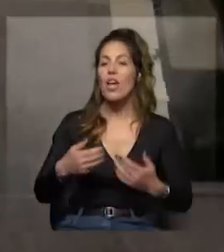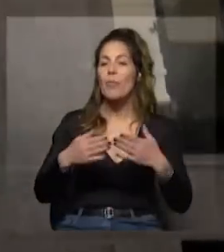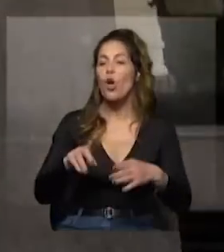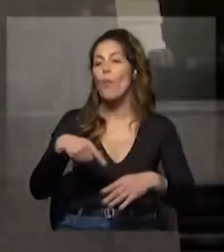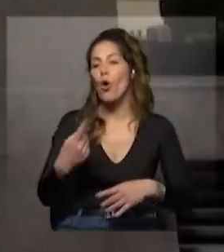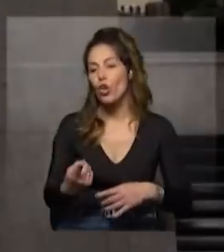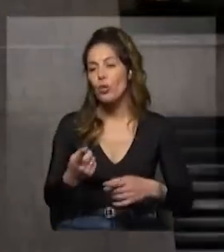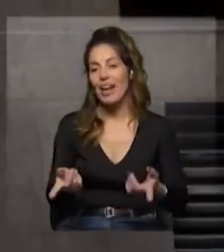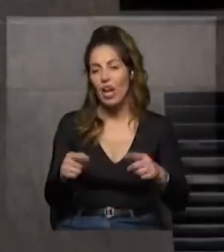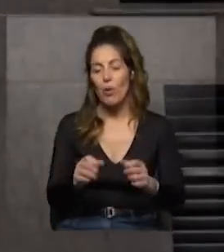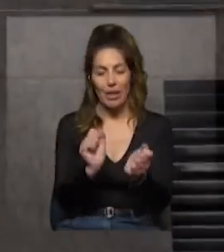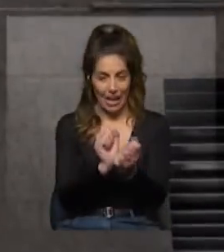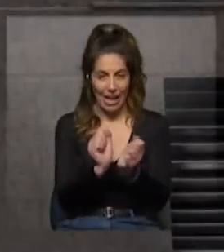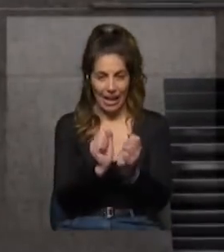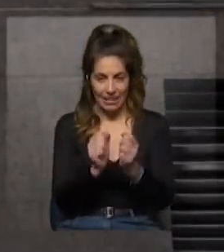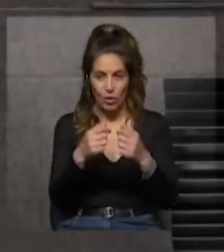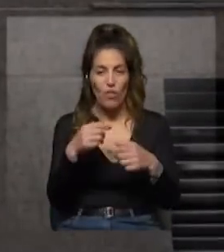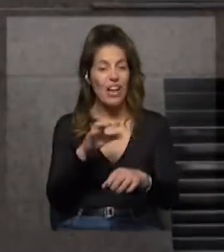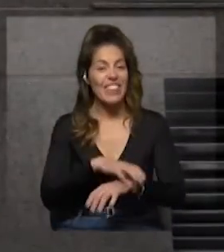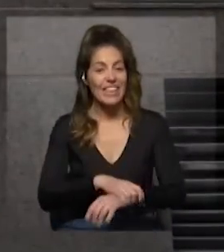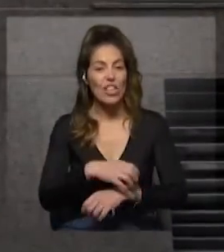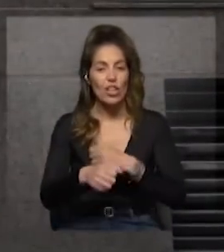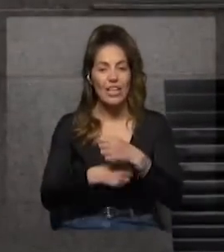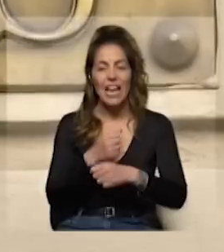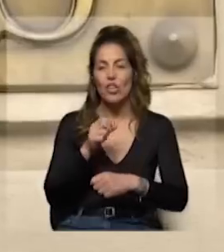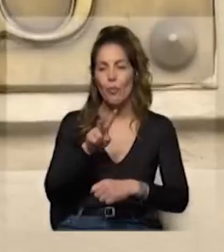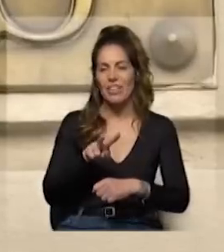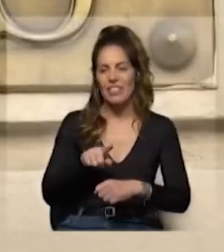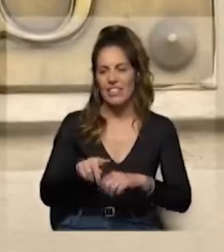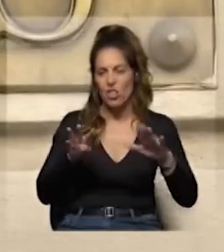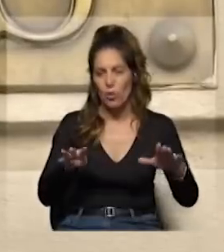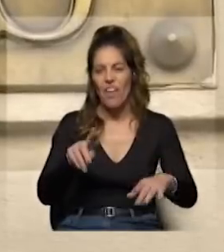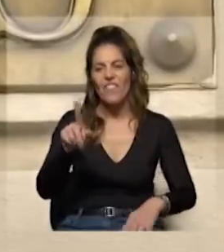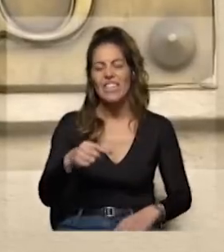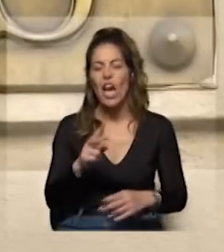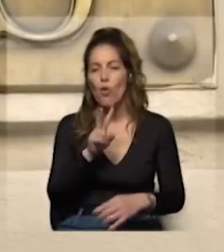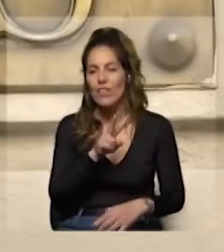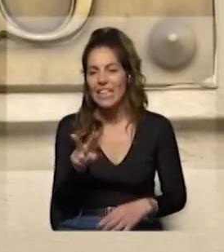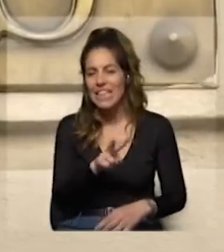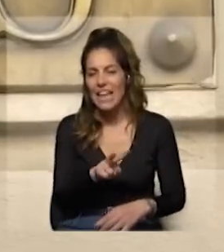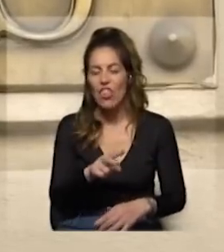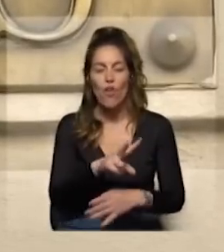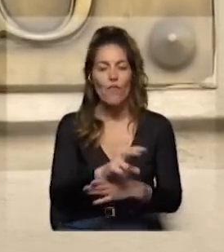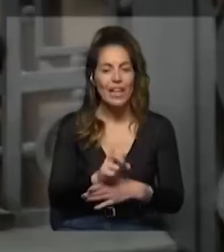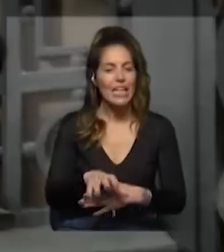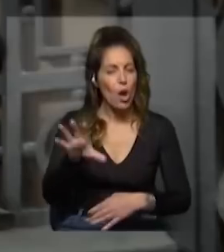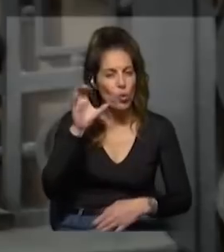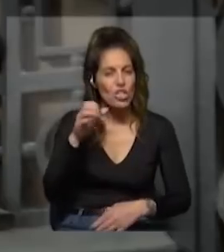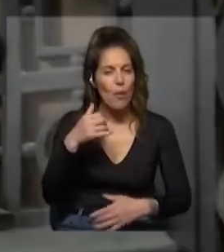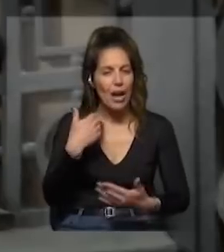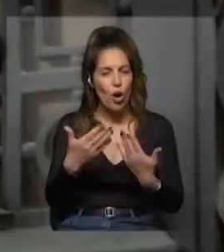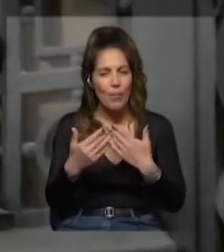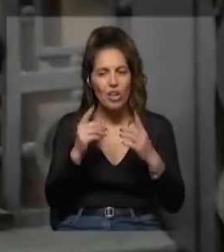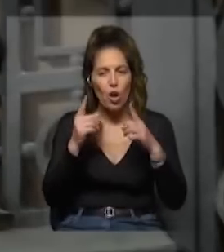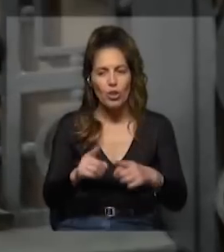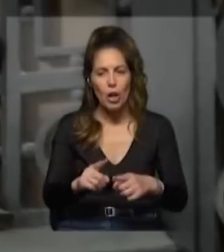otros casos para que vuelvan a prisión cuando fue detenido en diciembre de 2019 frab cil venía siendo vigilado y la fiscalía escuchaba sus conversaciones así